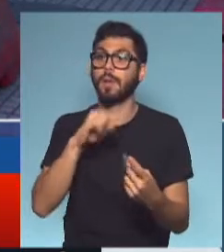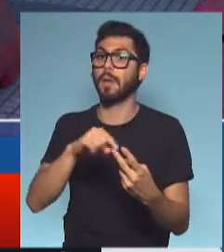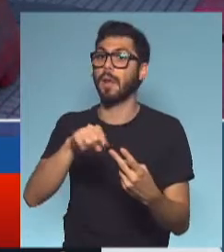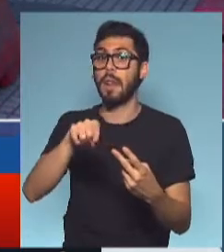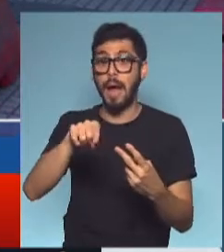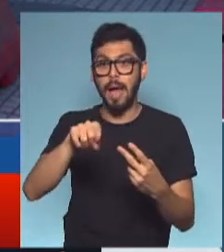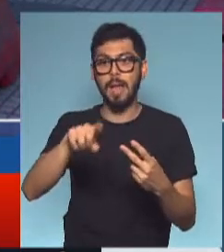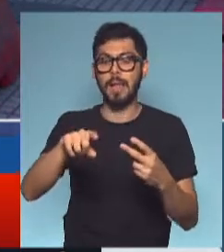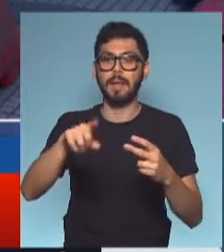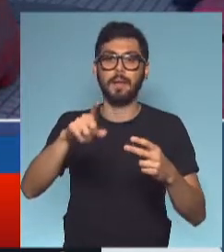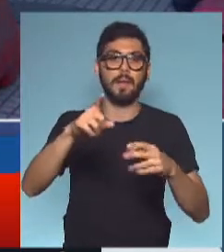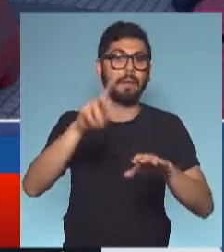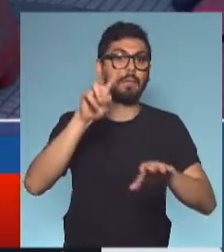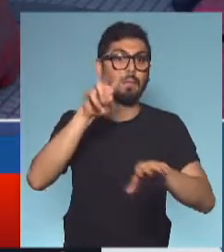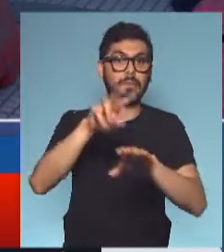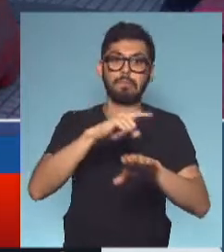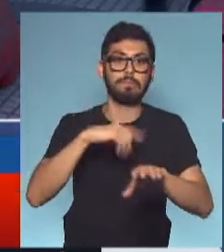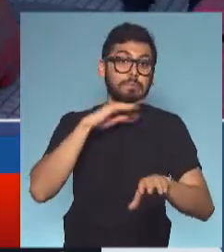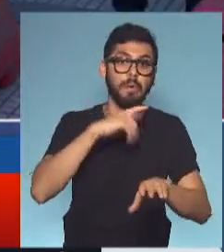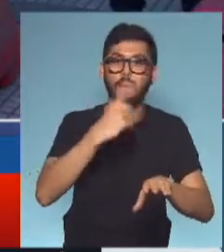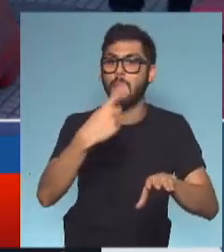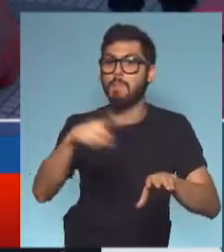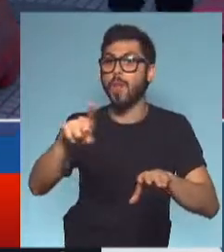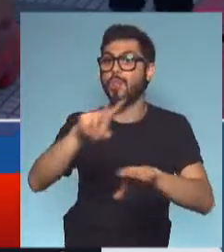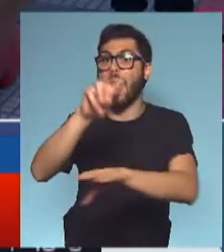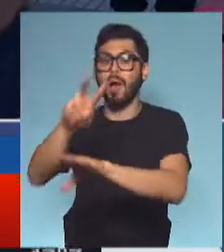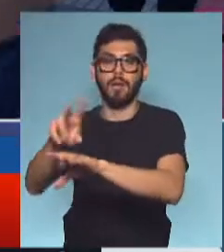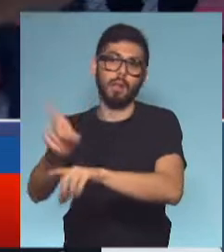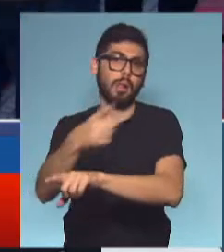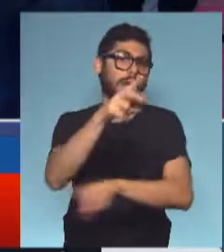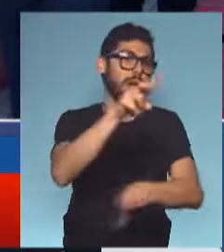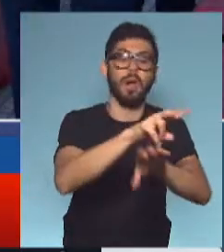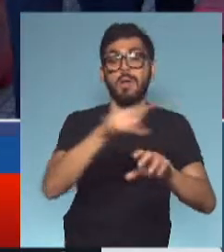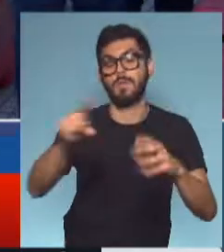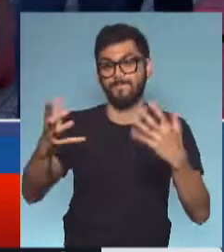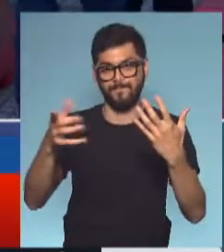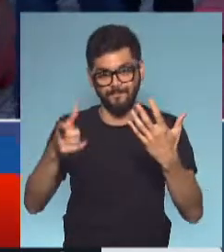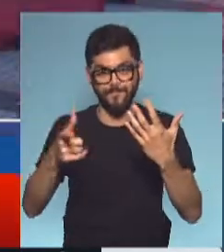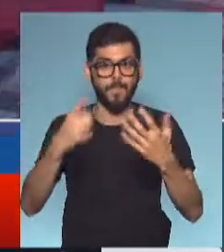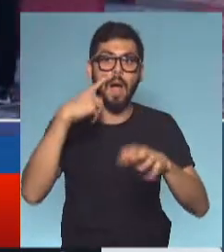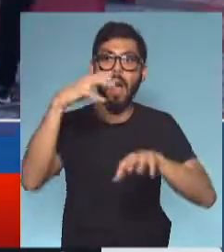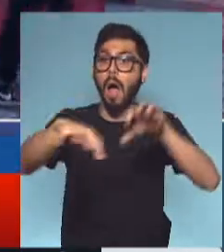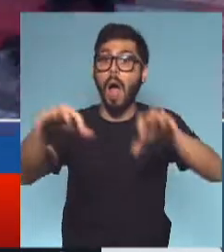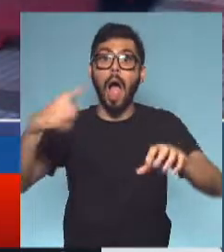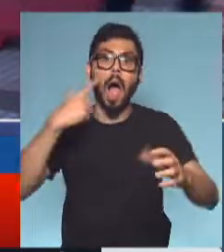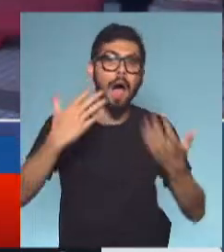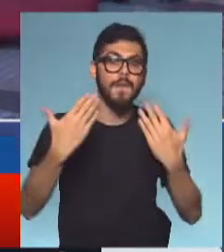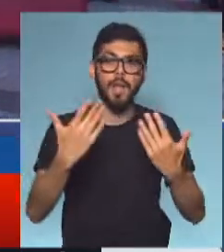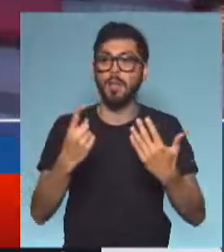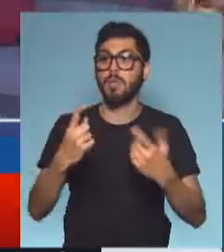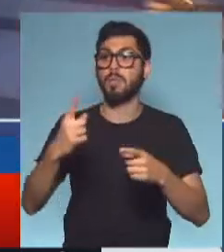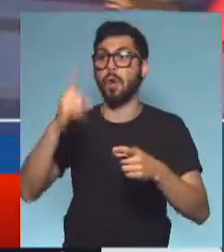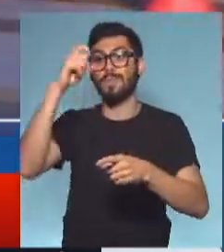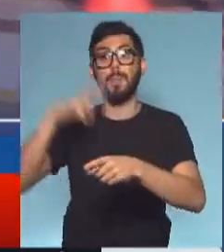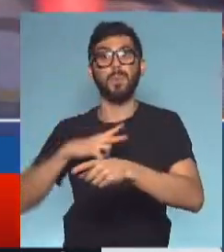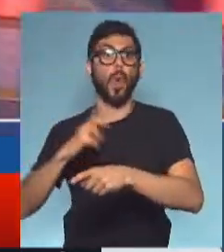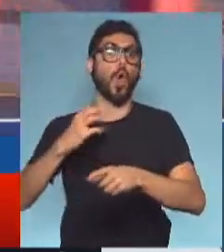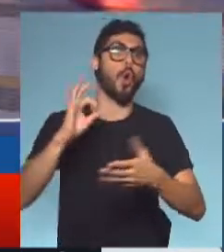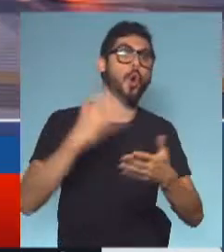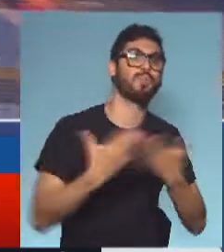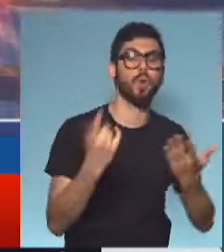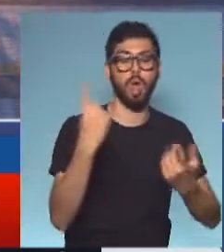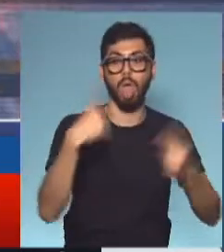complejizar las derivaciones de pacientes entre los distintos nosocomios, hospitales, efectores públicos, efectores privados,